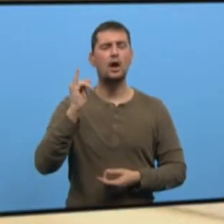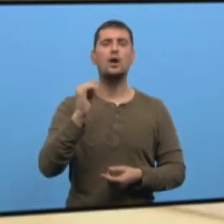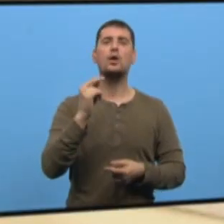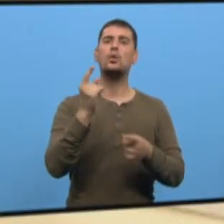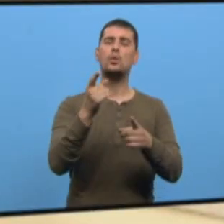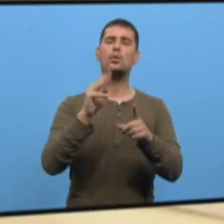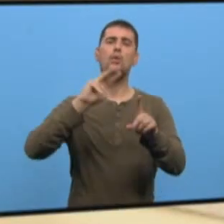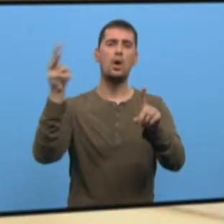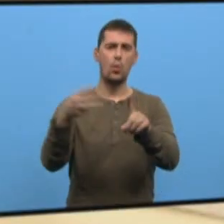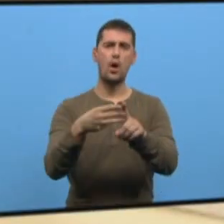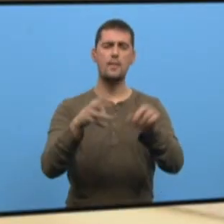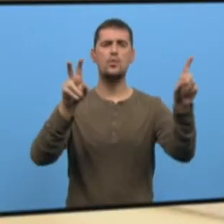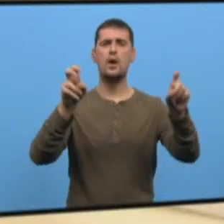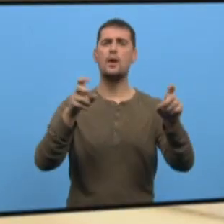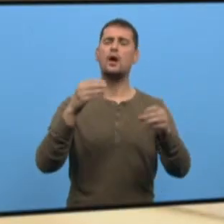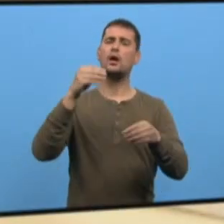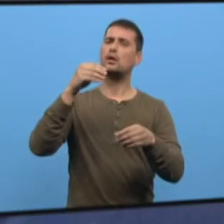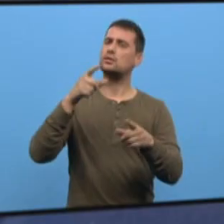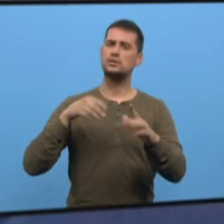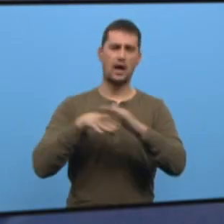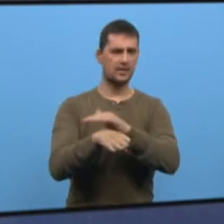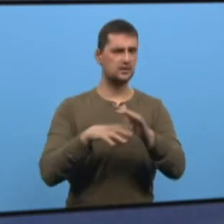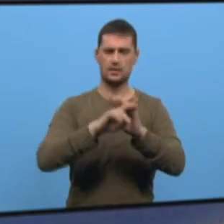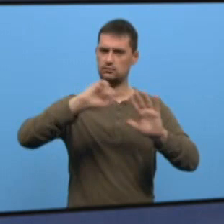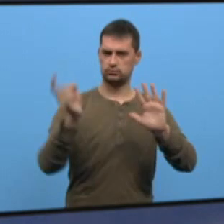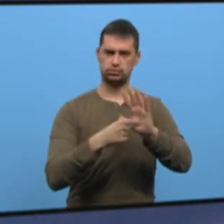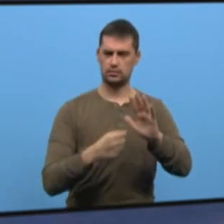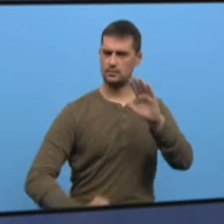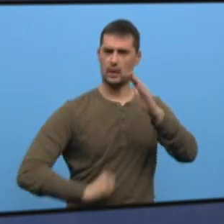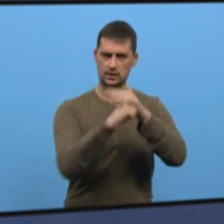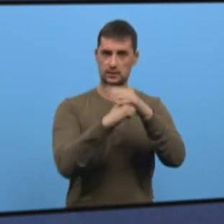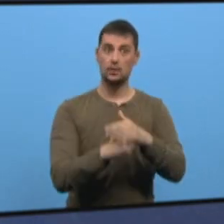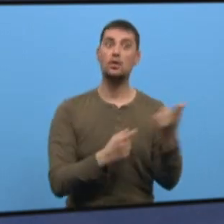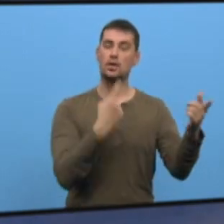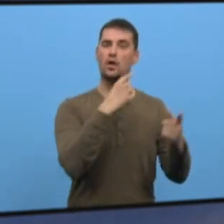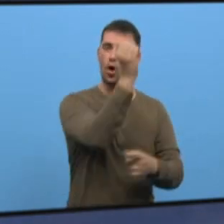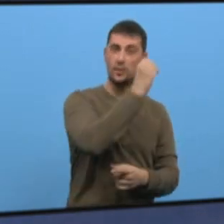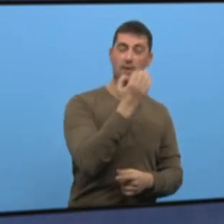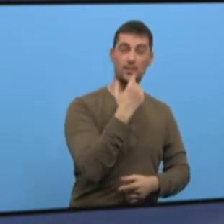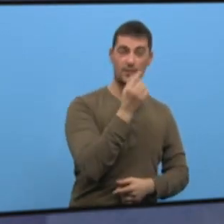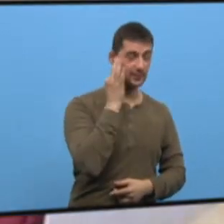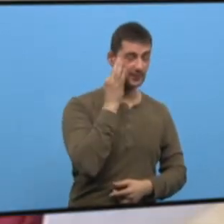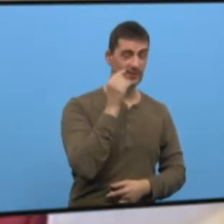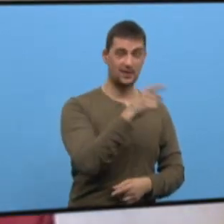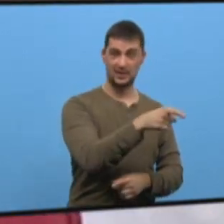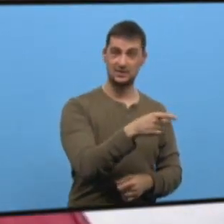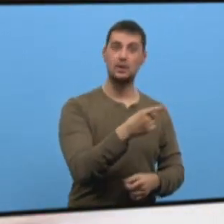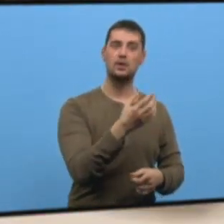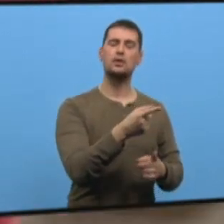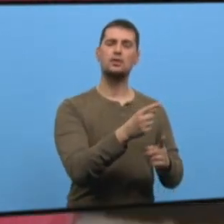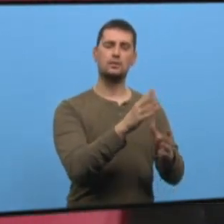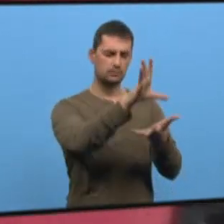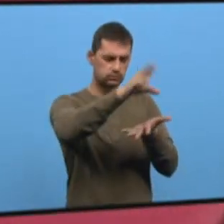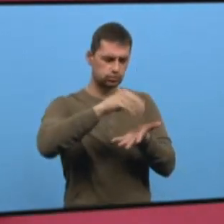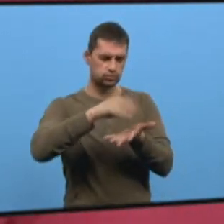portal web máximos estándares de accesibilidad aseguran que a opinión de como Pilar de auda para conseguir este